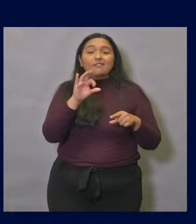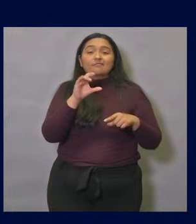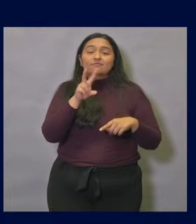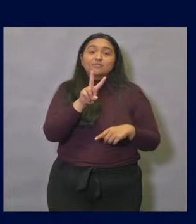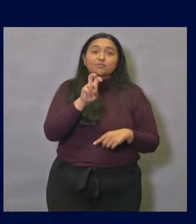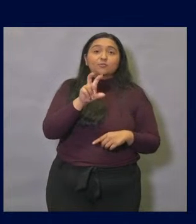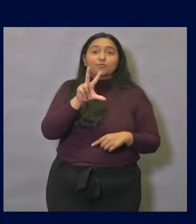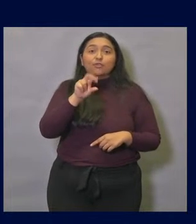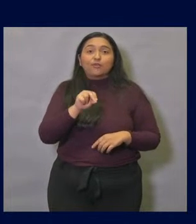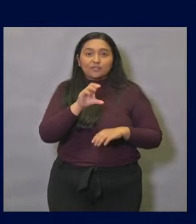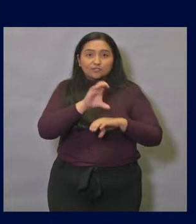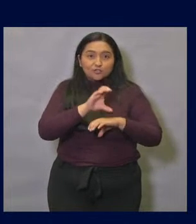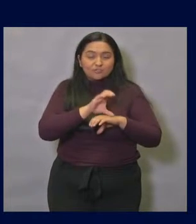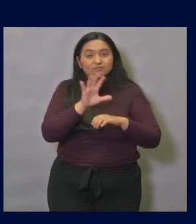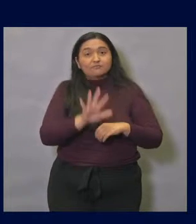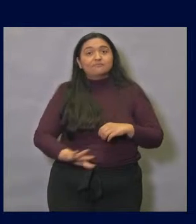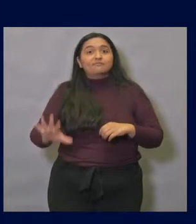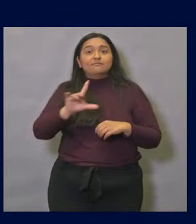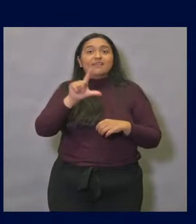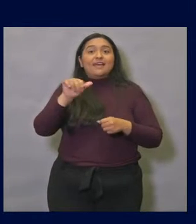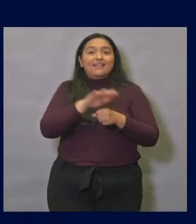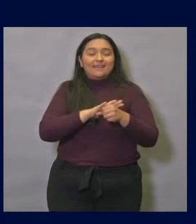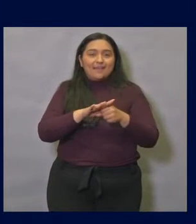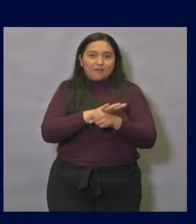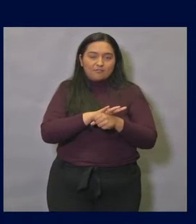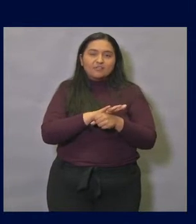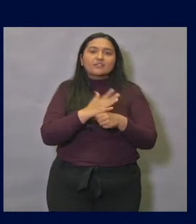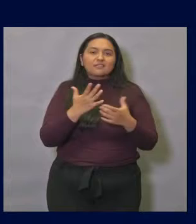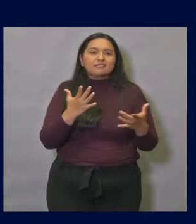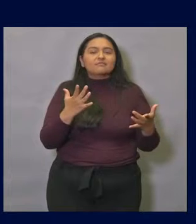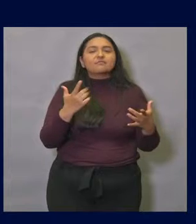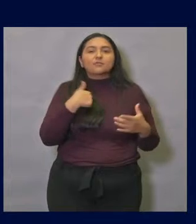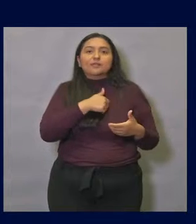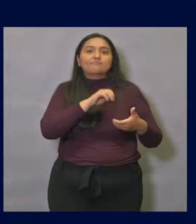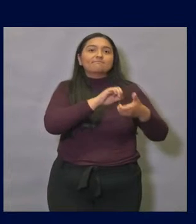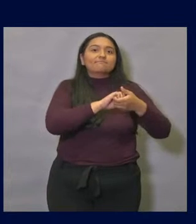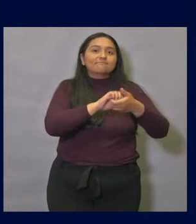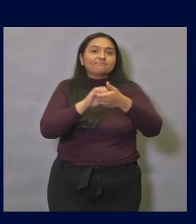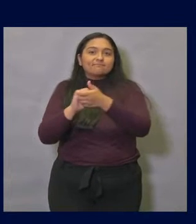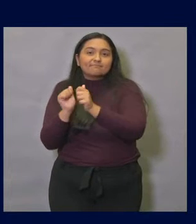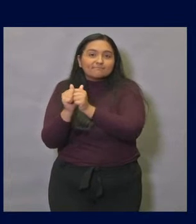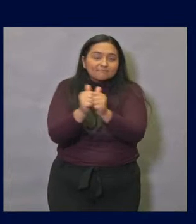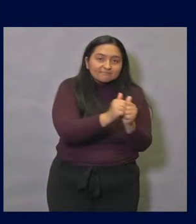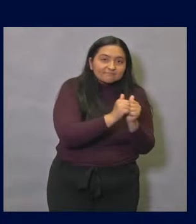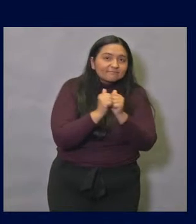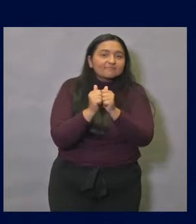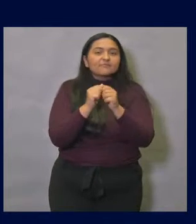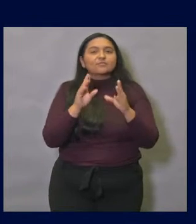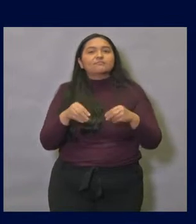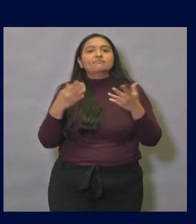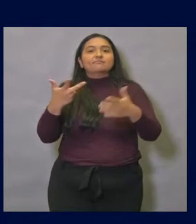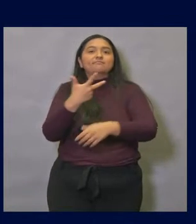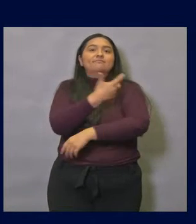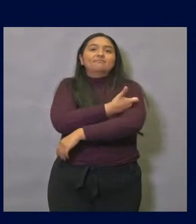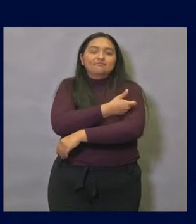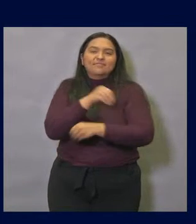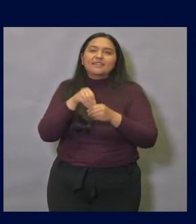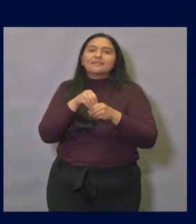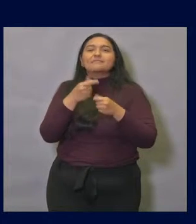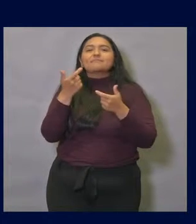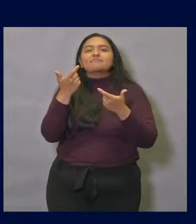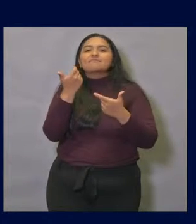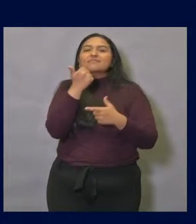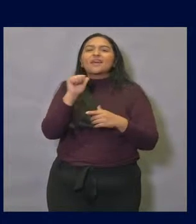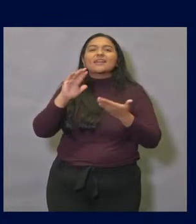el condado de Los Ángeles que se han asociado con nosotros para entregar vacunas en códigos postales con altos índices de